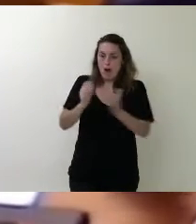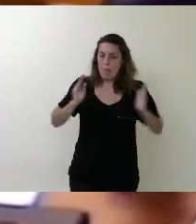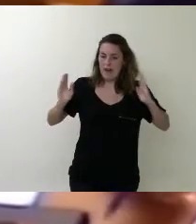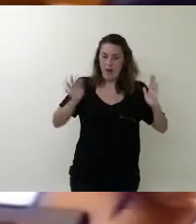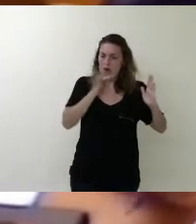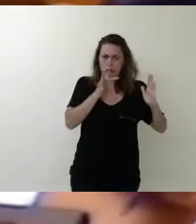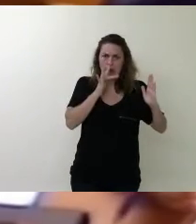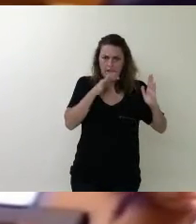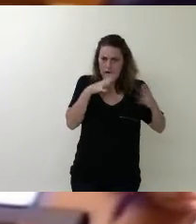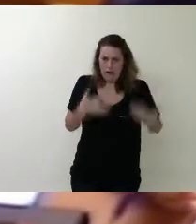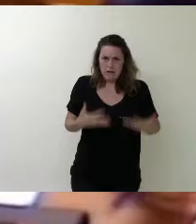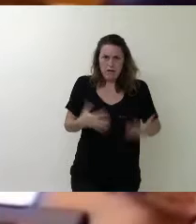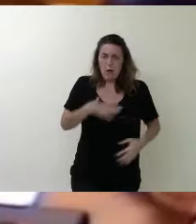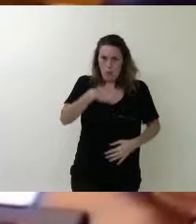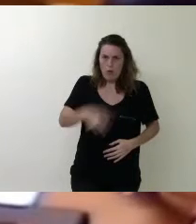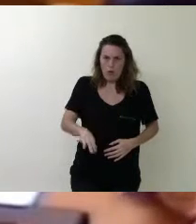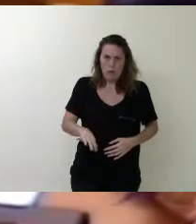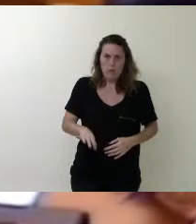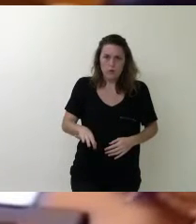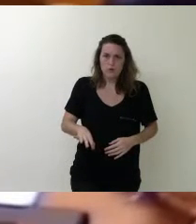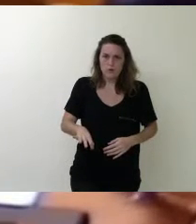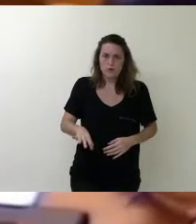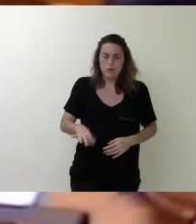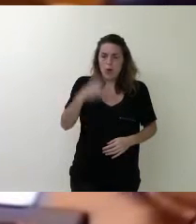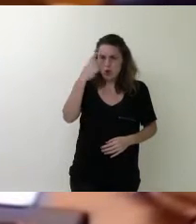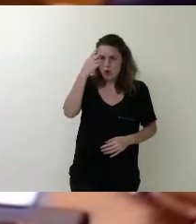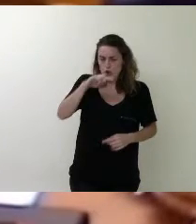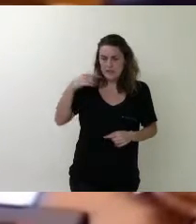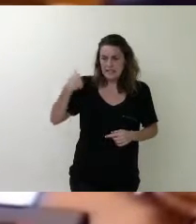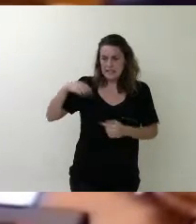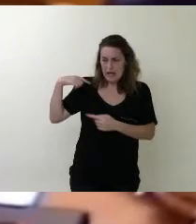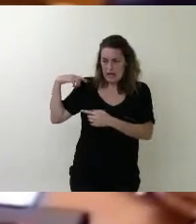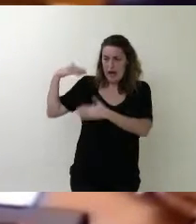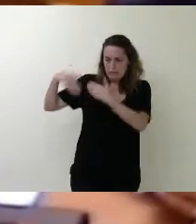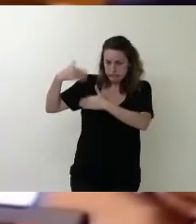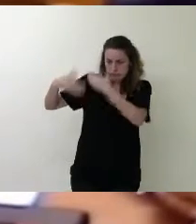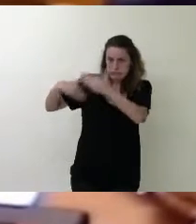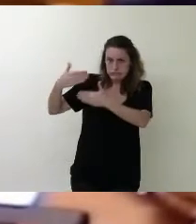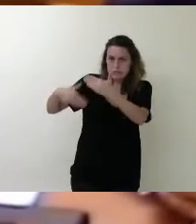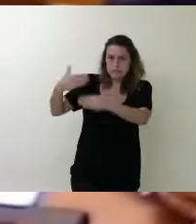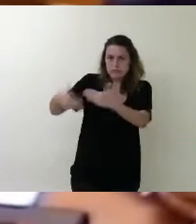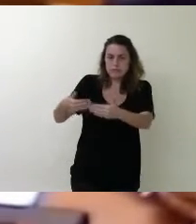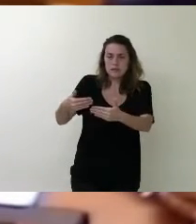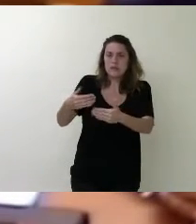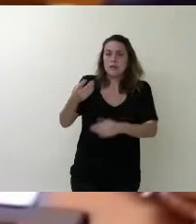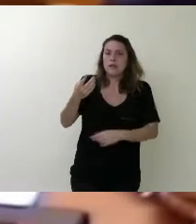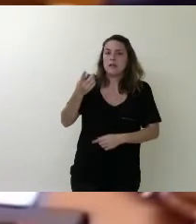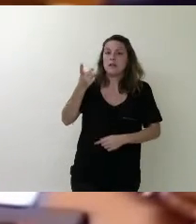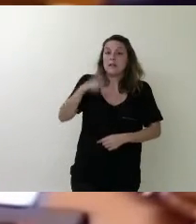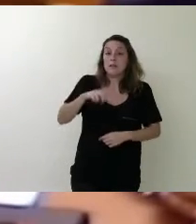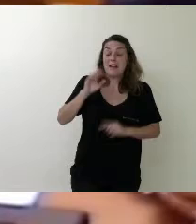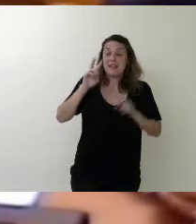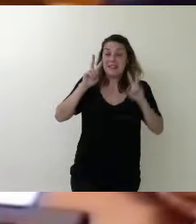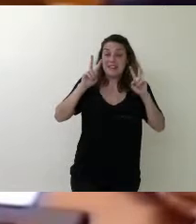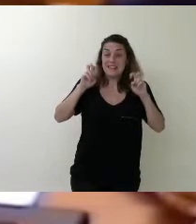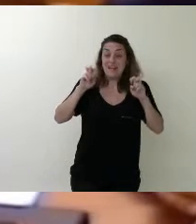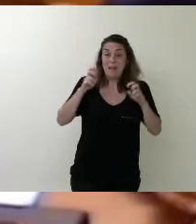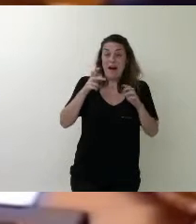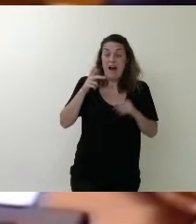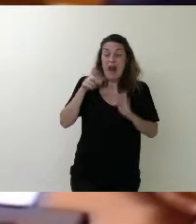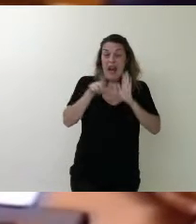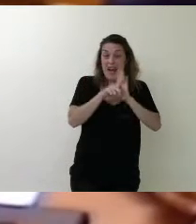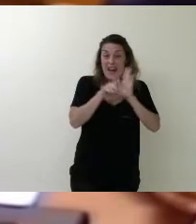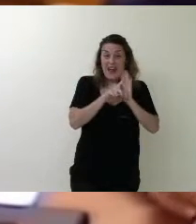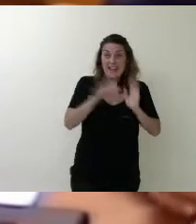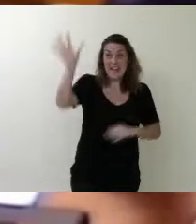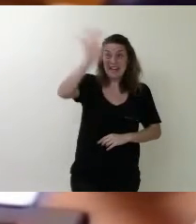incluso ampliado el periodo de cierre de ejercicio para poder, así como lo hace la legislación del Estado y la autonómica, que hasta el 15